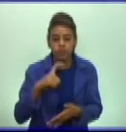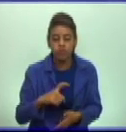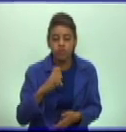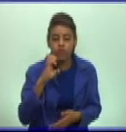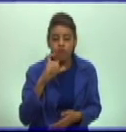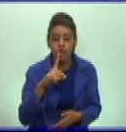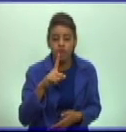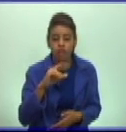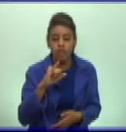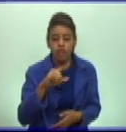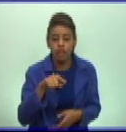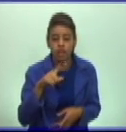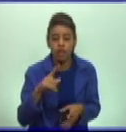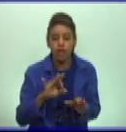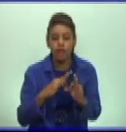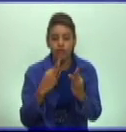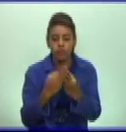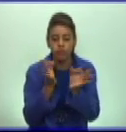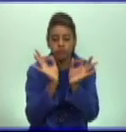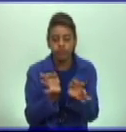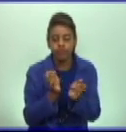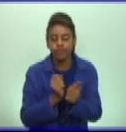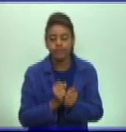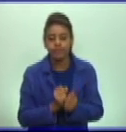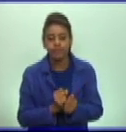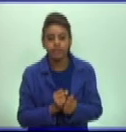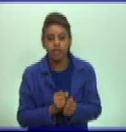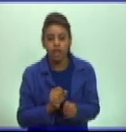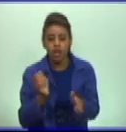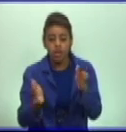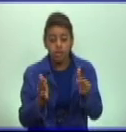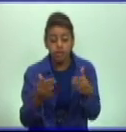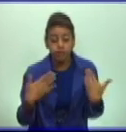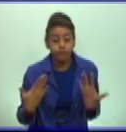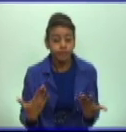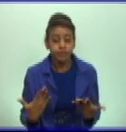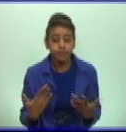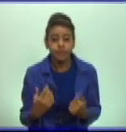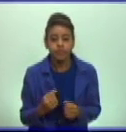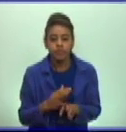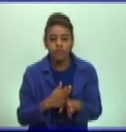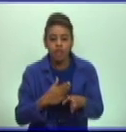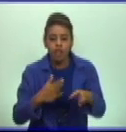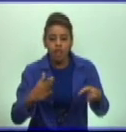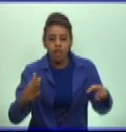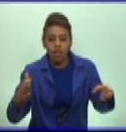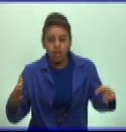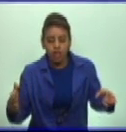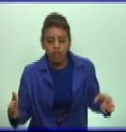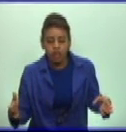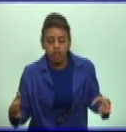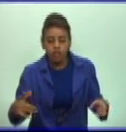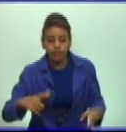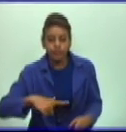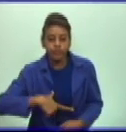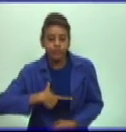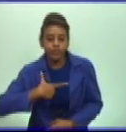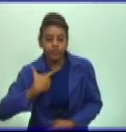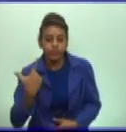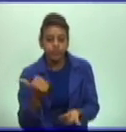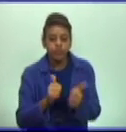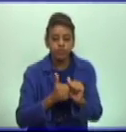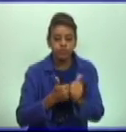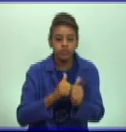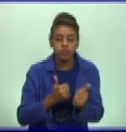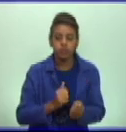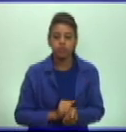González con su verdadera familia. En este periodo se lleva a cabo un amplio movimiento artístico y deportivo.